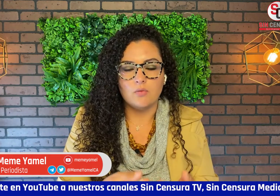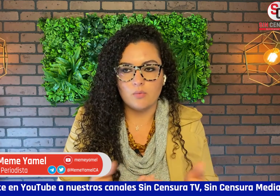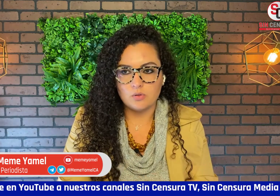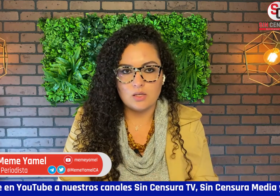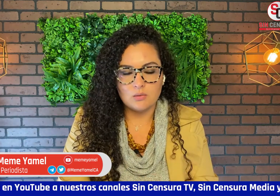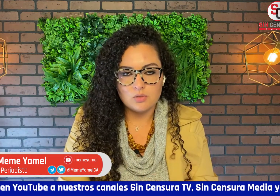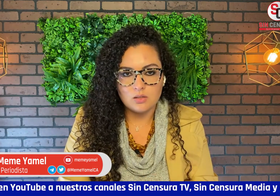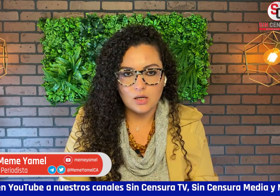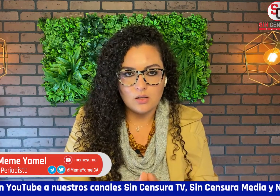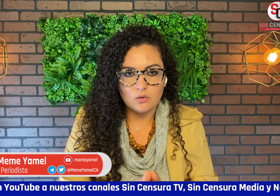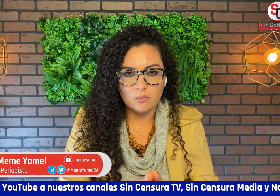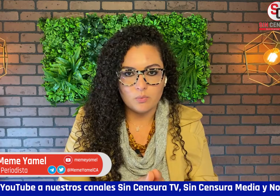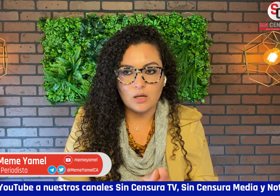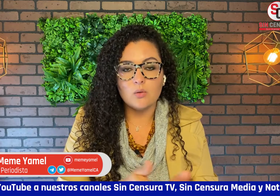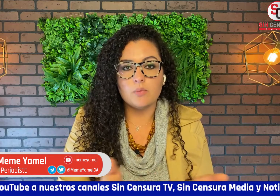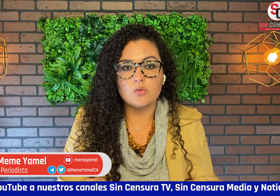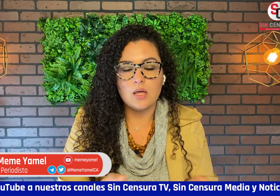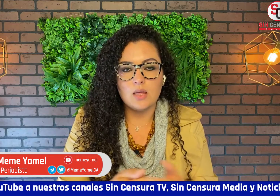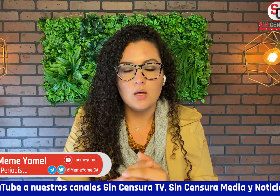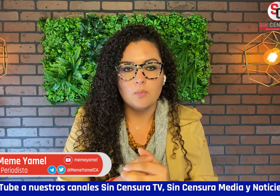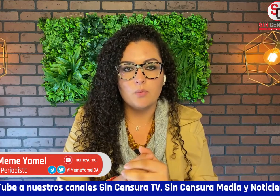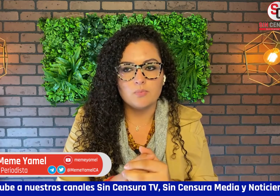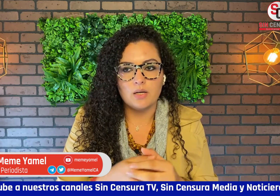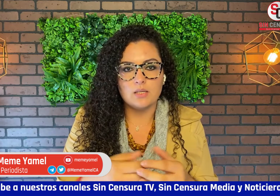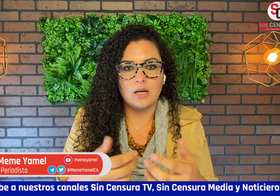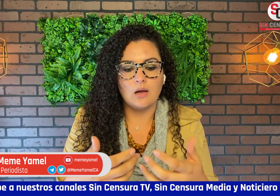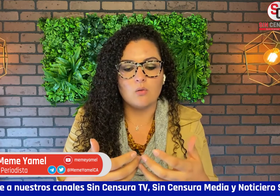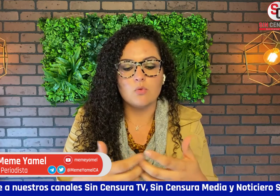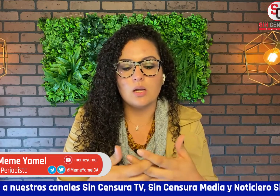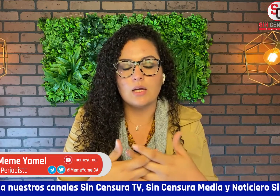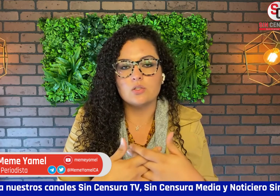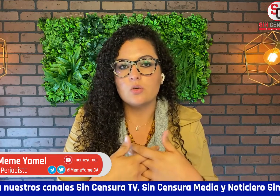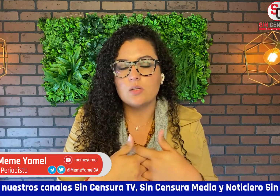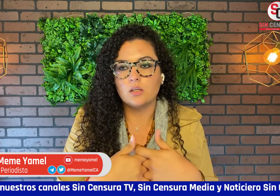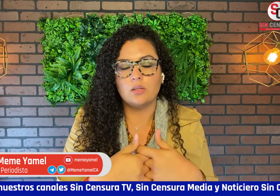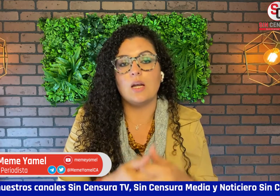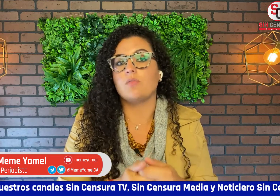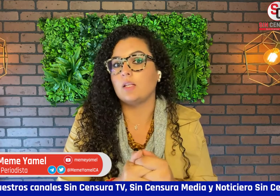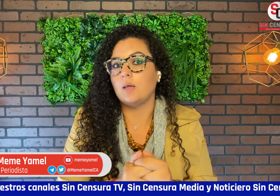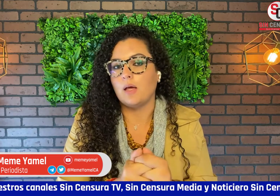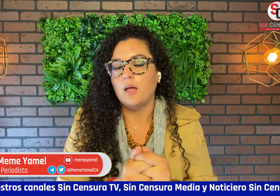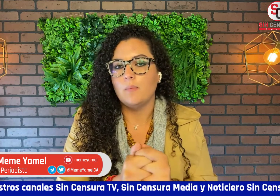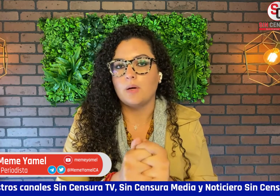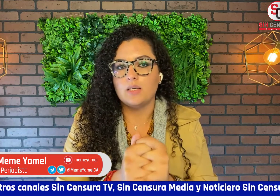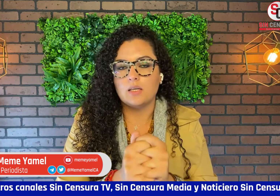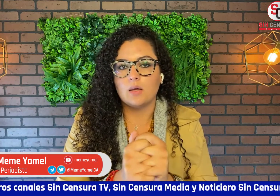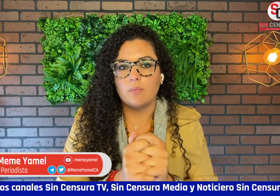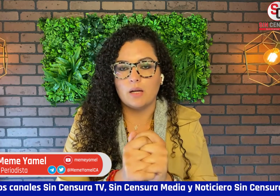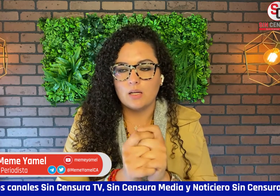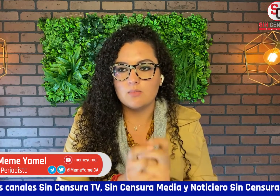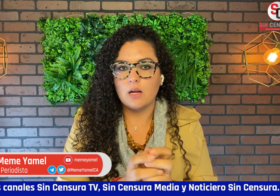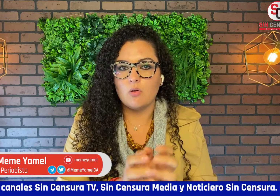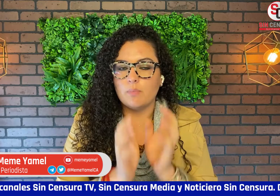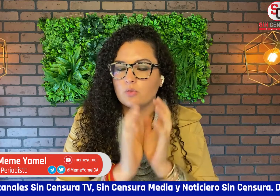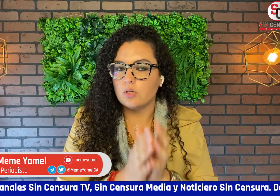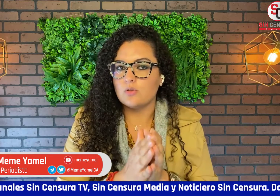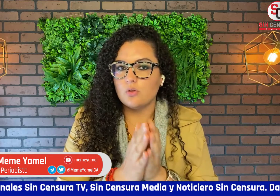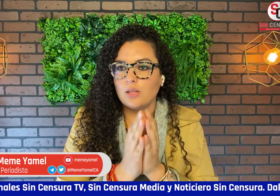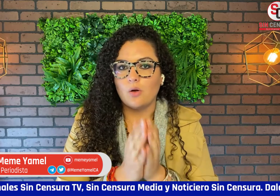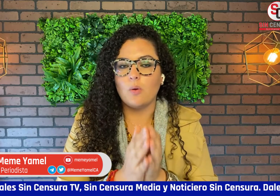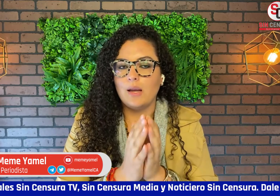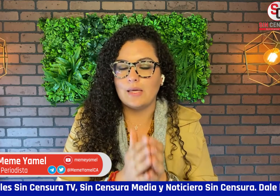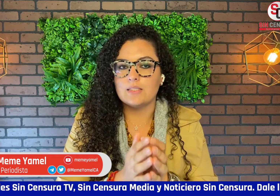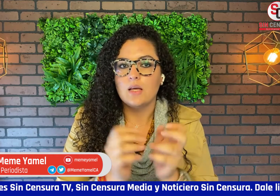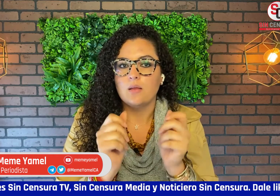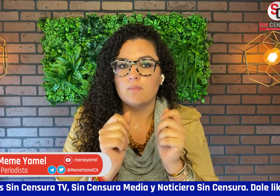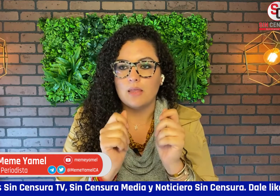la información la estamos entregando. ¿Por qué no procede? Pues parece que la comunicación no ha sido tan efectiva. Parece que para Hertz Manero el proceso tal